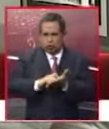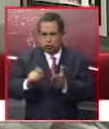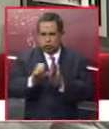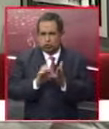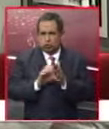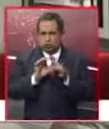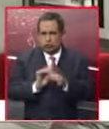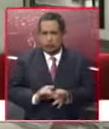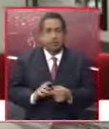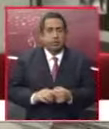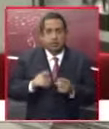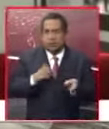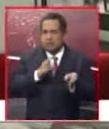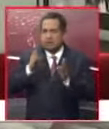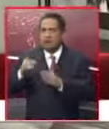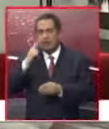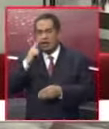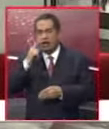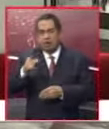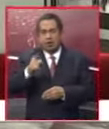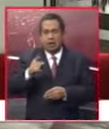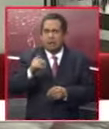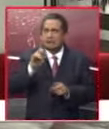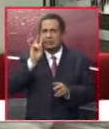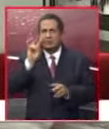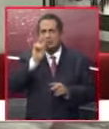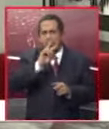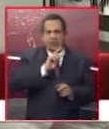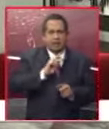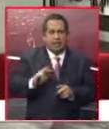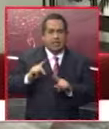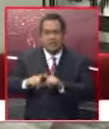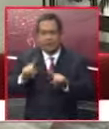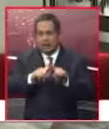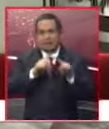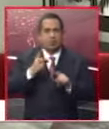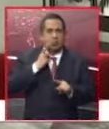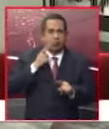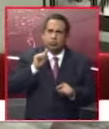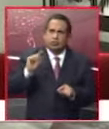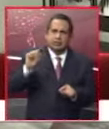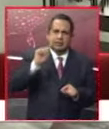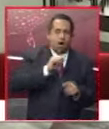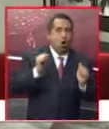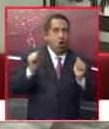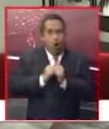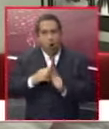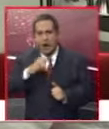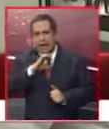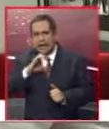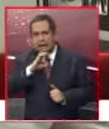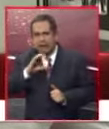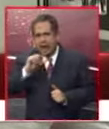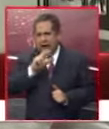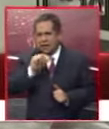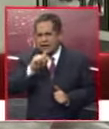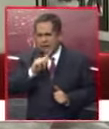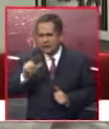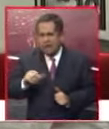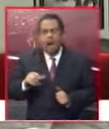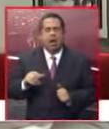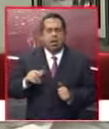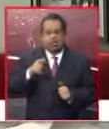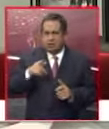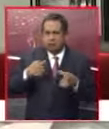Y refiriéndonos a qué, es donde precisamente todos estos legisladores, con don Venustiano Carranza, ¿qué es lo que